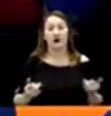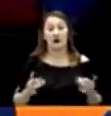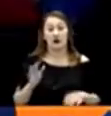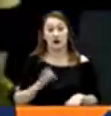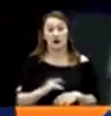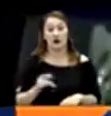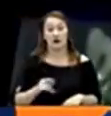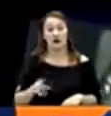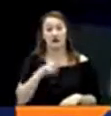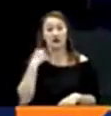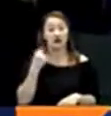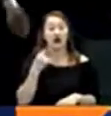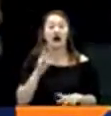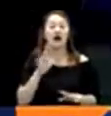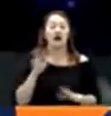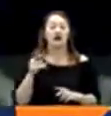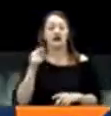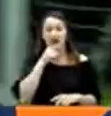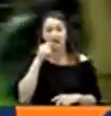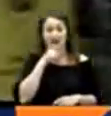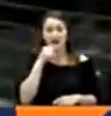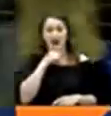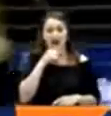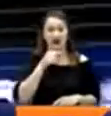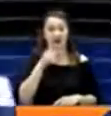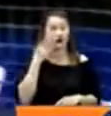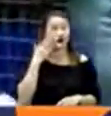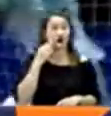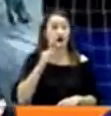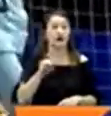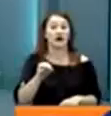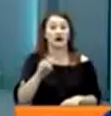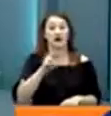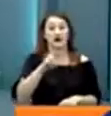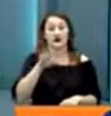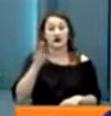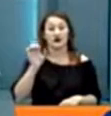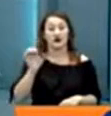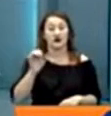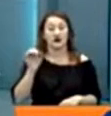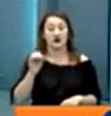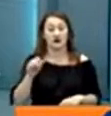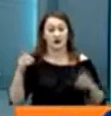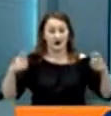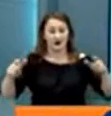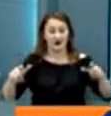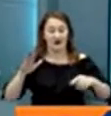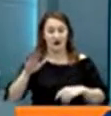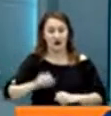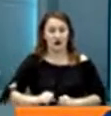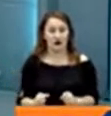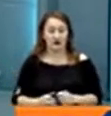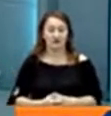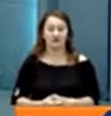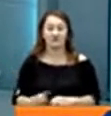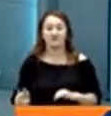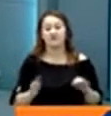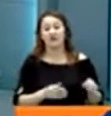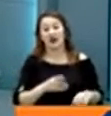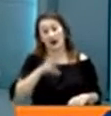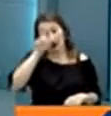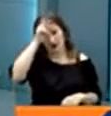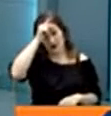perdidos en casa contra Santa Fe el martes 25 de enero en el Campín. La selección peruana le ganó a su similar de